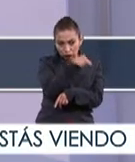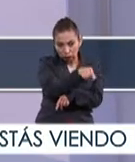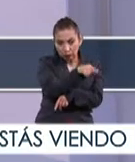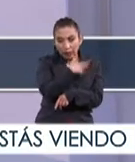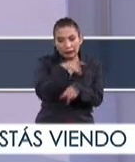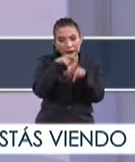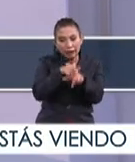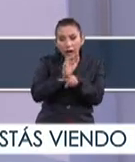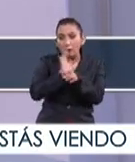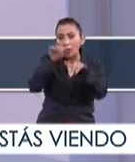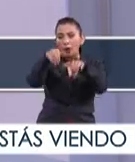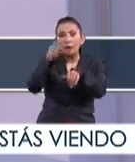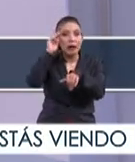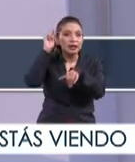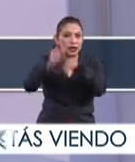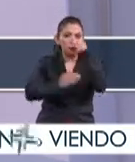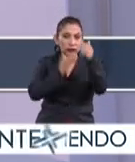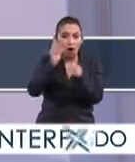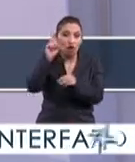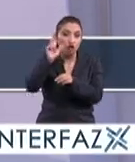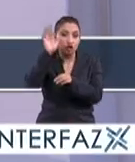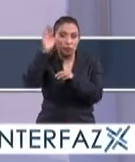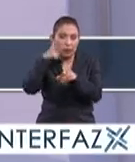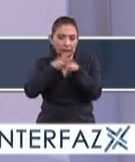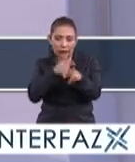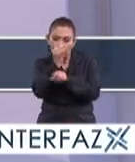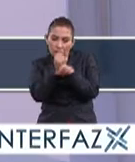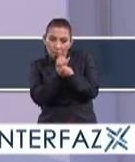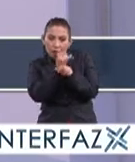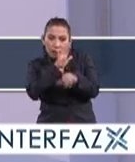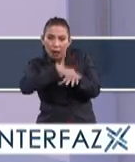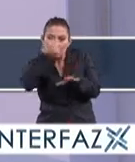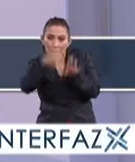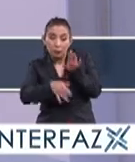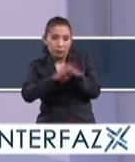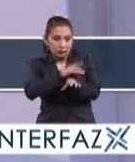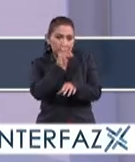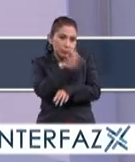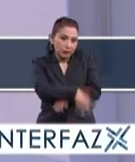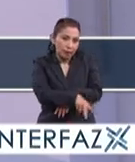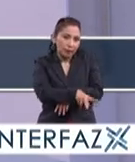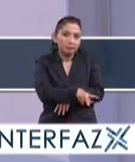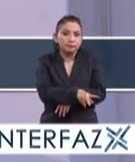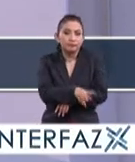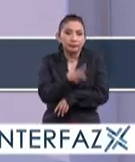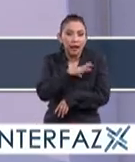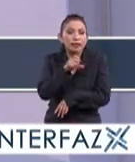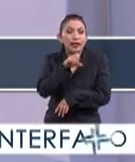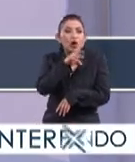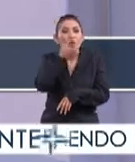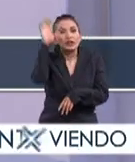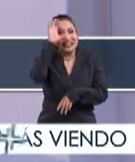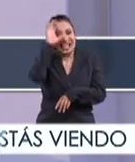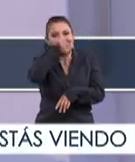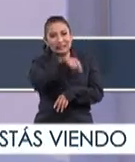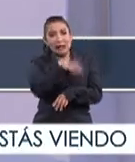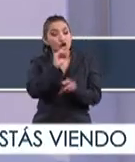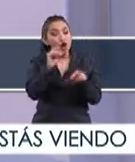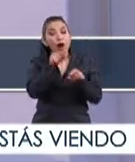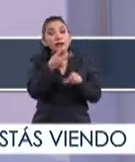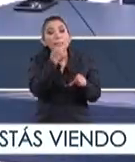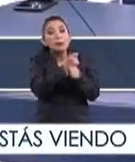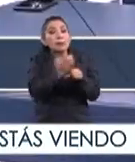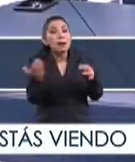estudiantes siga por una maestría o un doctorado para continuar sus estudios. Claro. Porque si bien decimos, tenemos neurocientíficos, no,